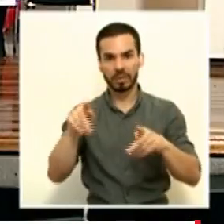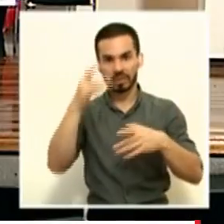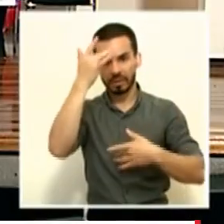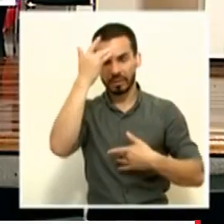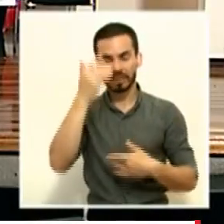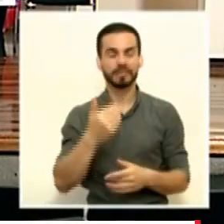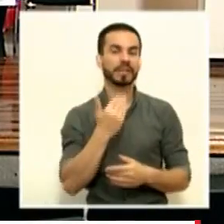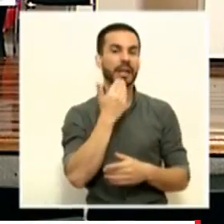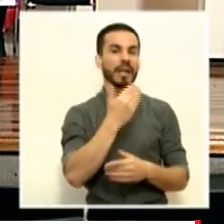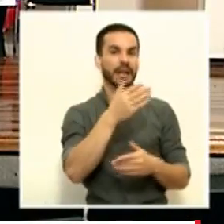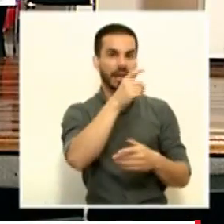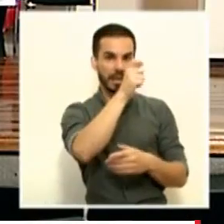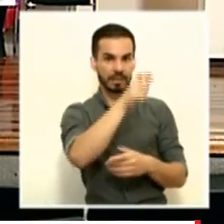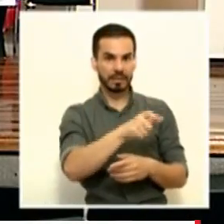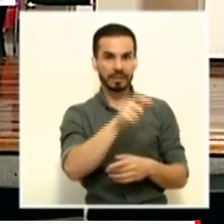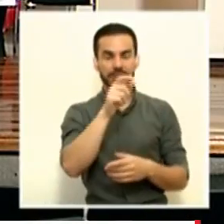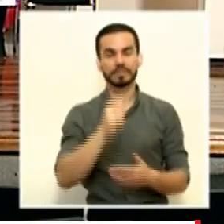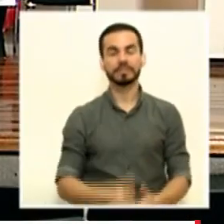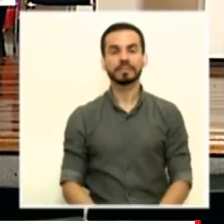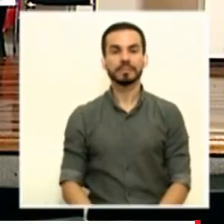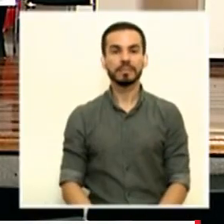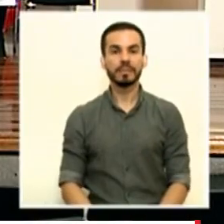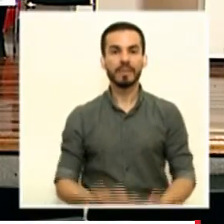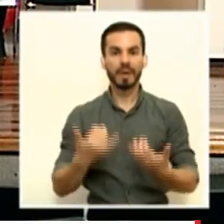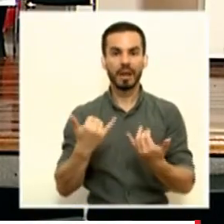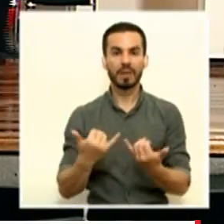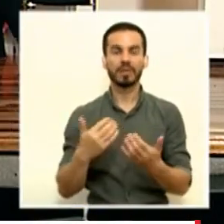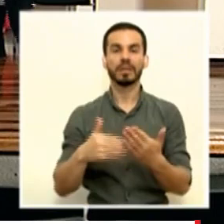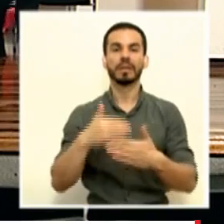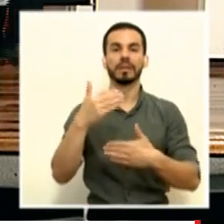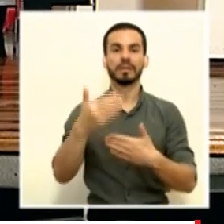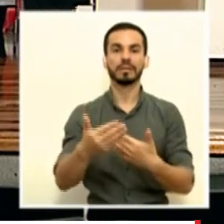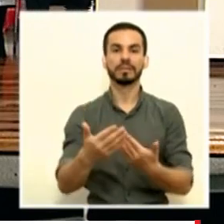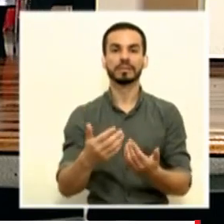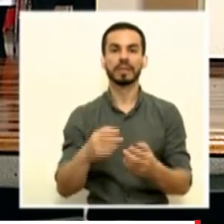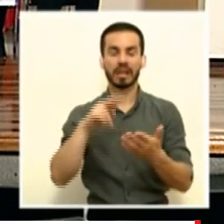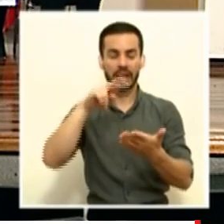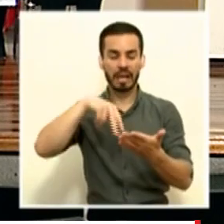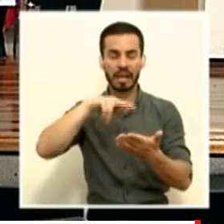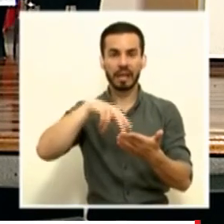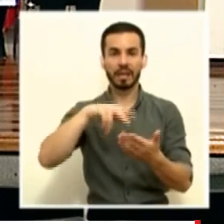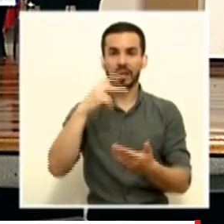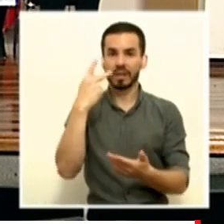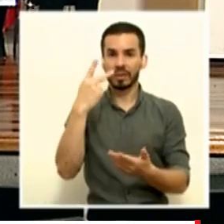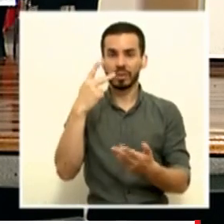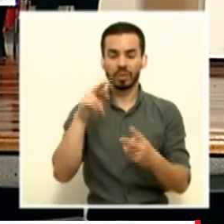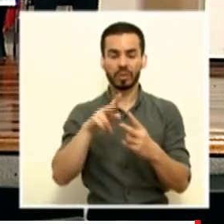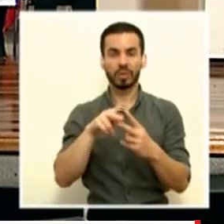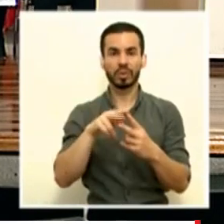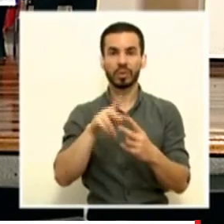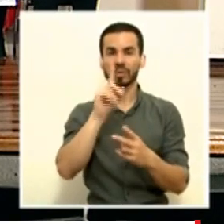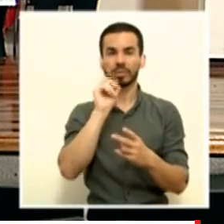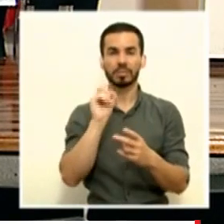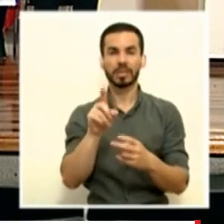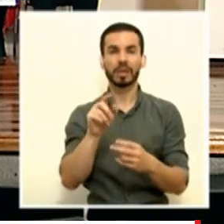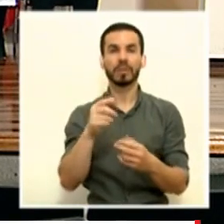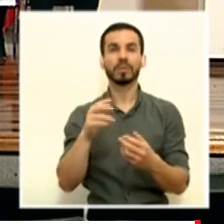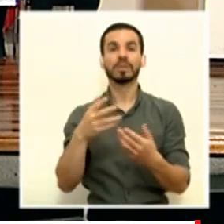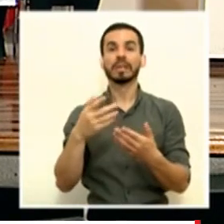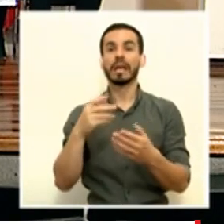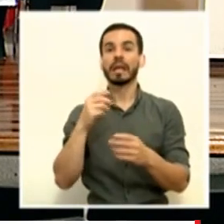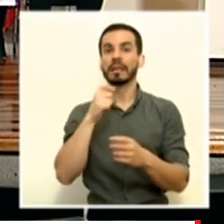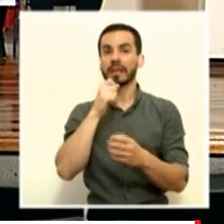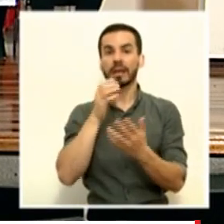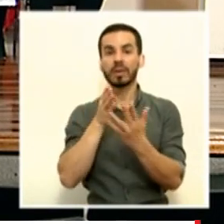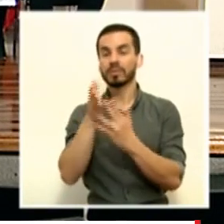gracias a la periodista Jessica Quesada. A continuación vamos a proceder a leer las 2 consultas de los medios